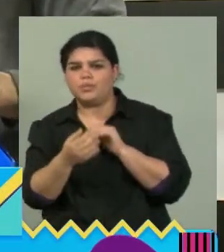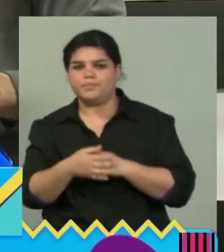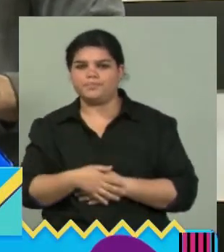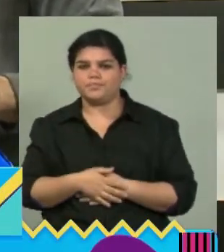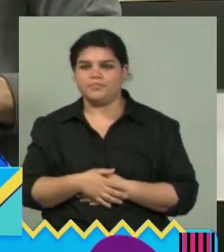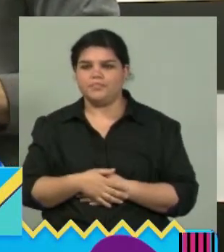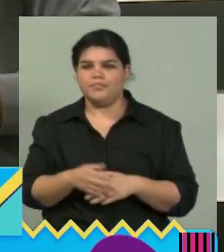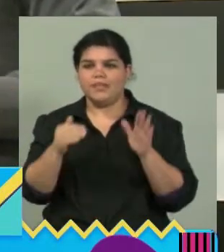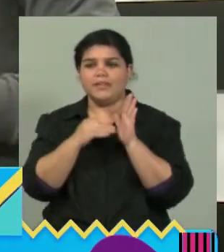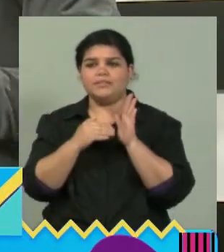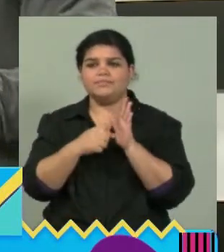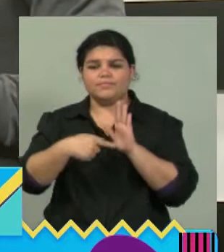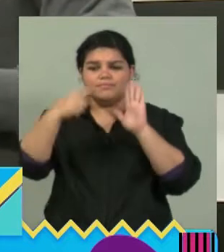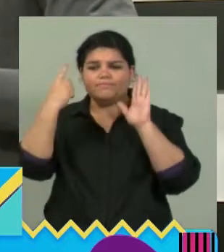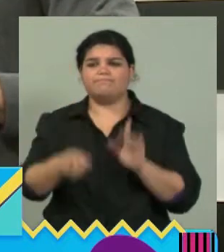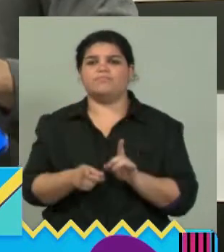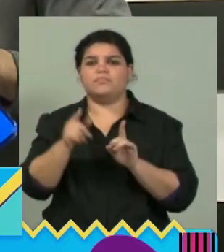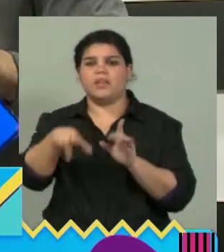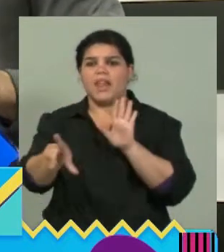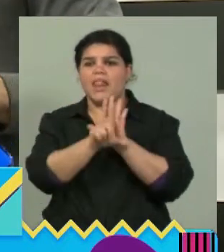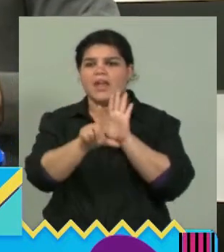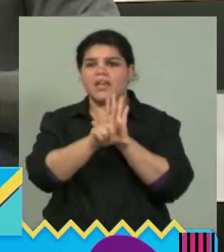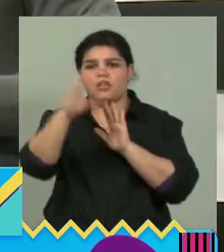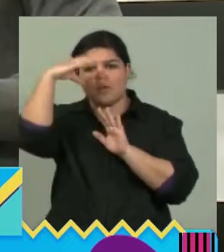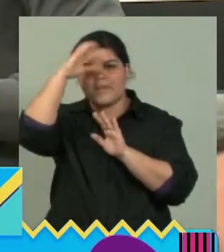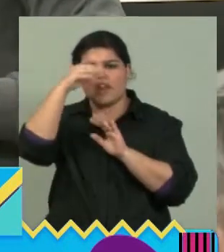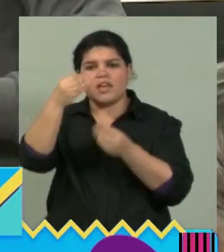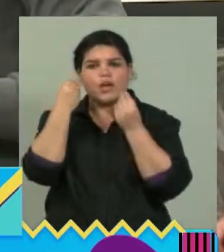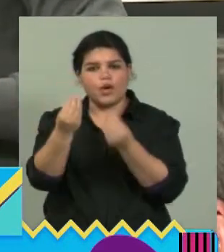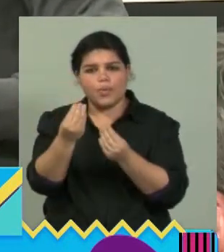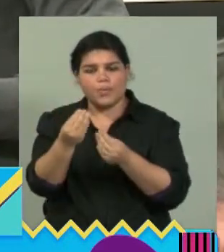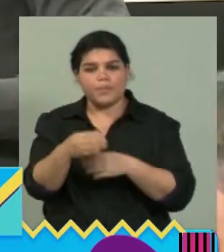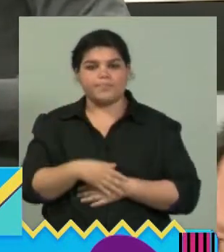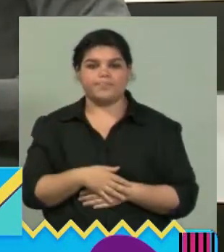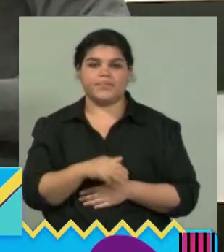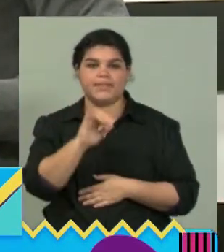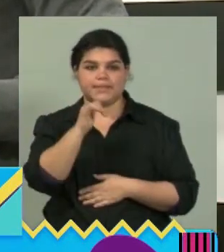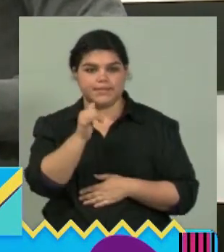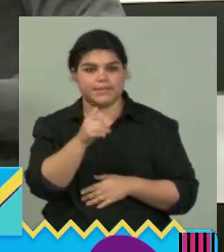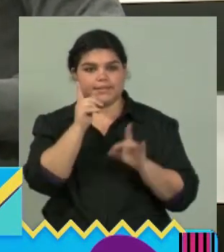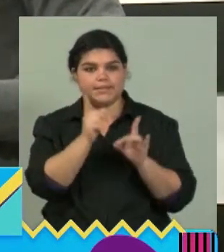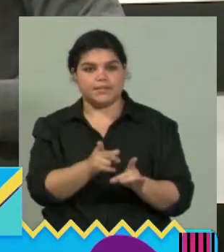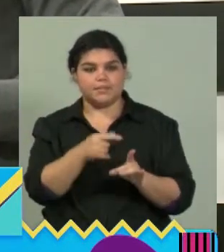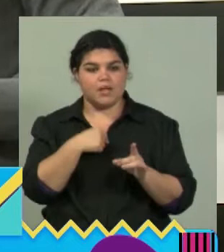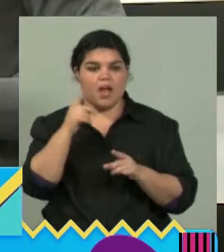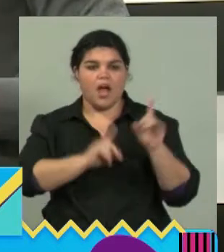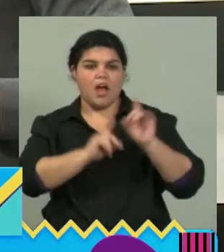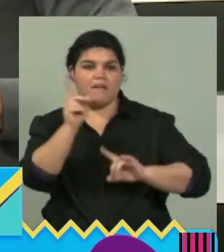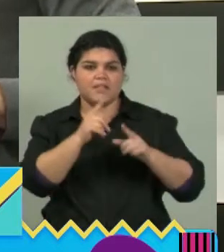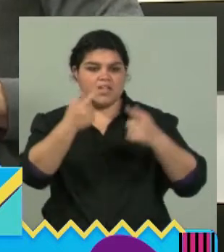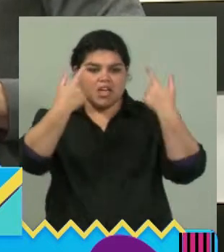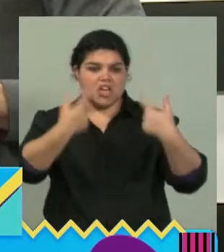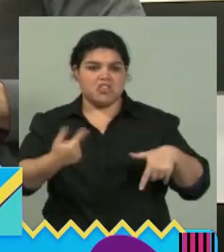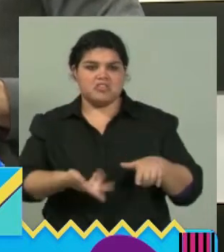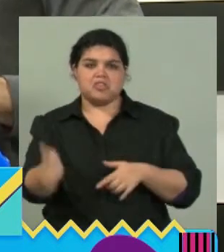¿Cómo se maneja el tema puntualmente, la legislación en la minería? Tal cual, porque la minería es algo que si uno se pone a ver las cosas que